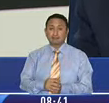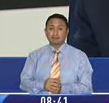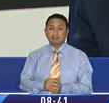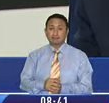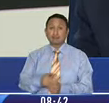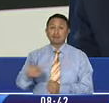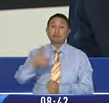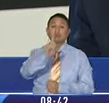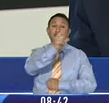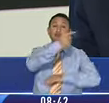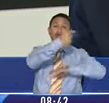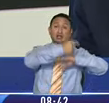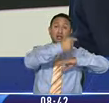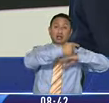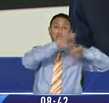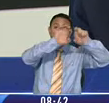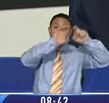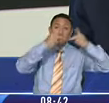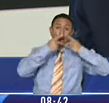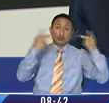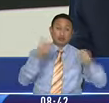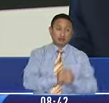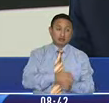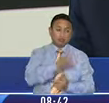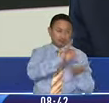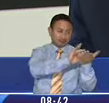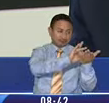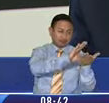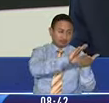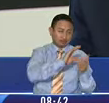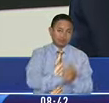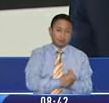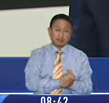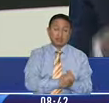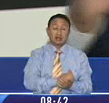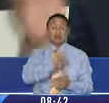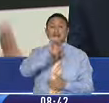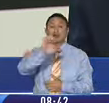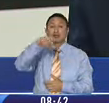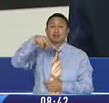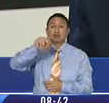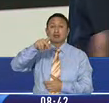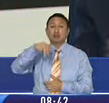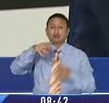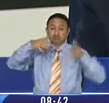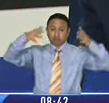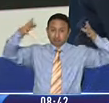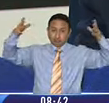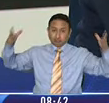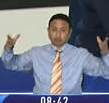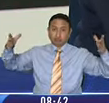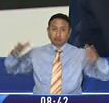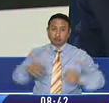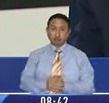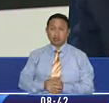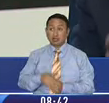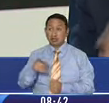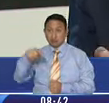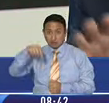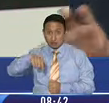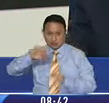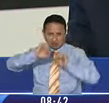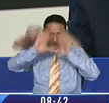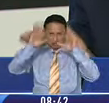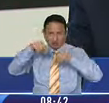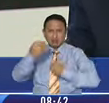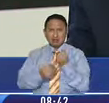gerencia del espacio público de la empresa de obras públicas. Creo que la empresa de obras públicas es demasiado grande y no tiene la determinación clara